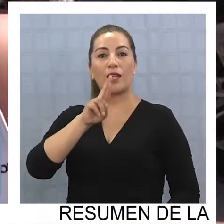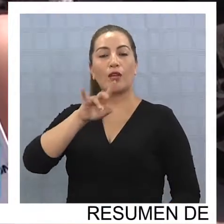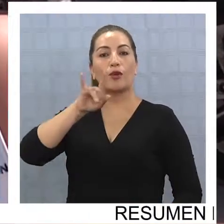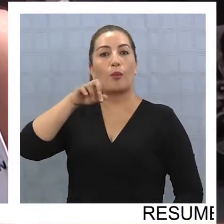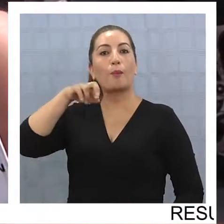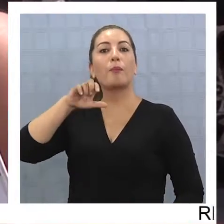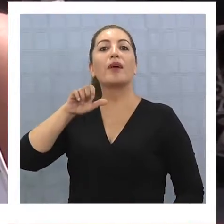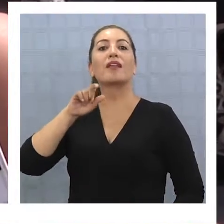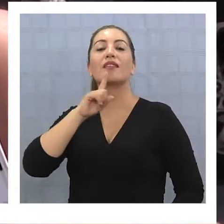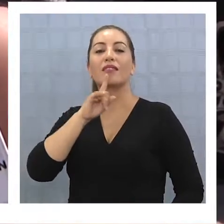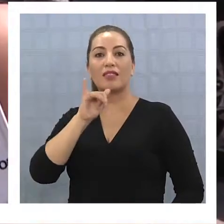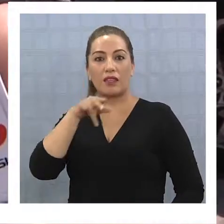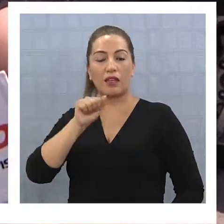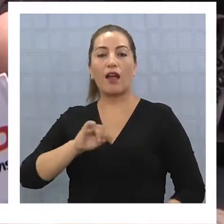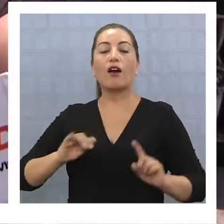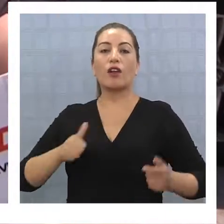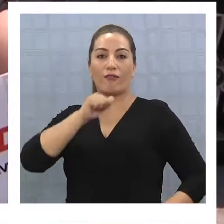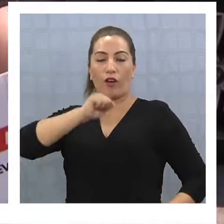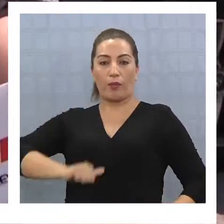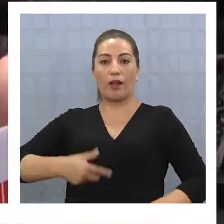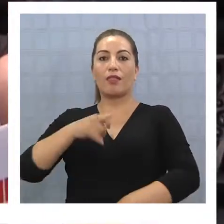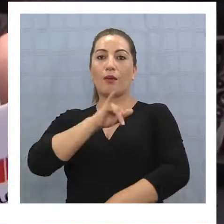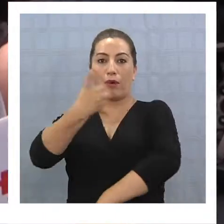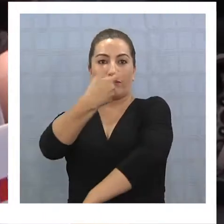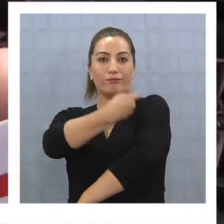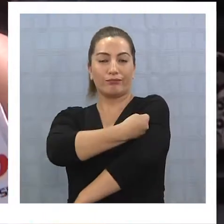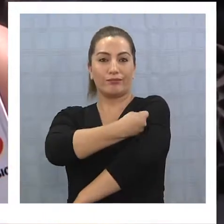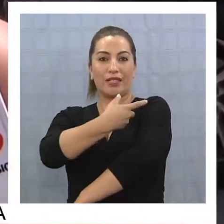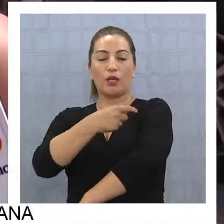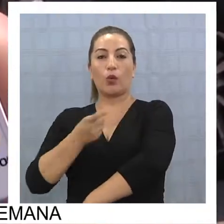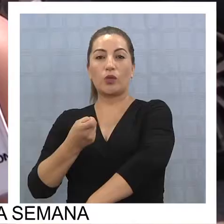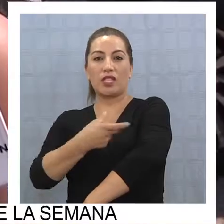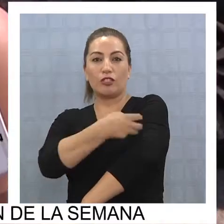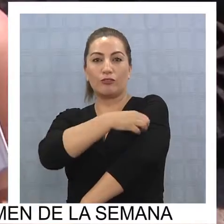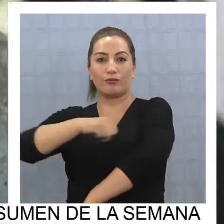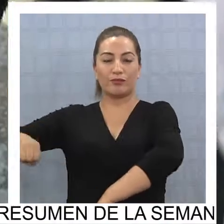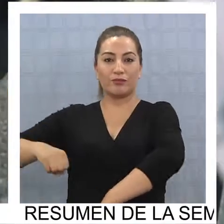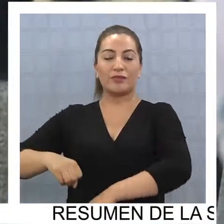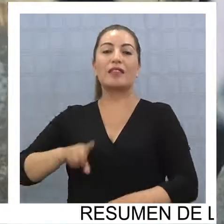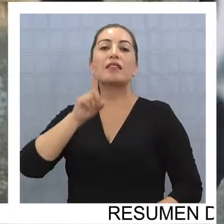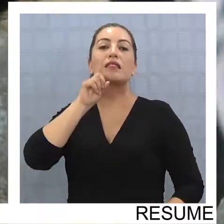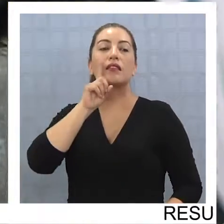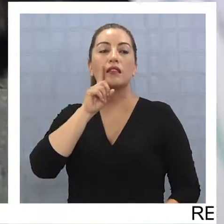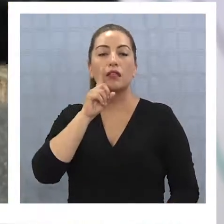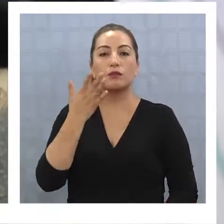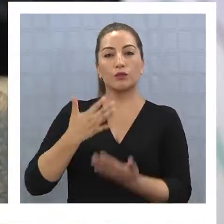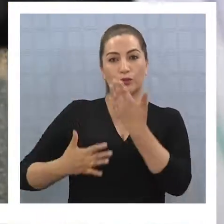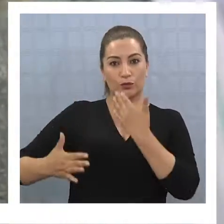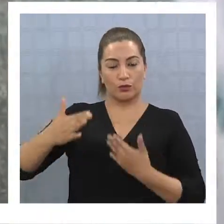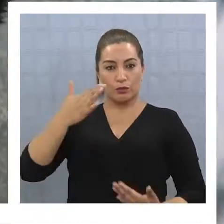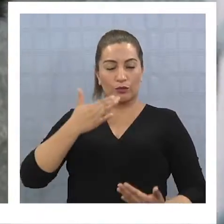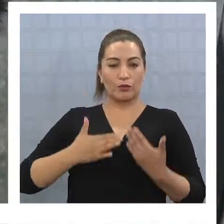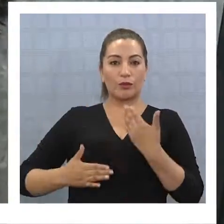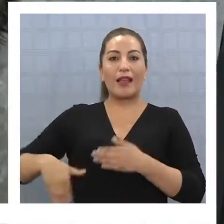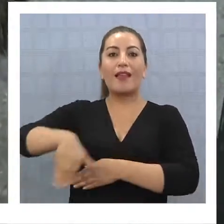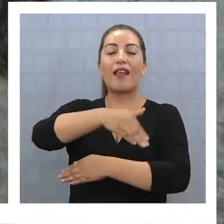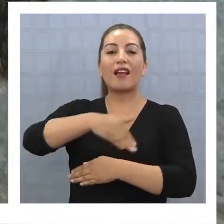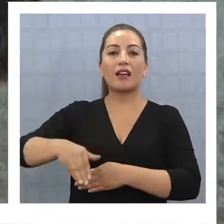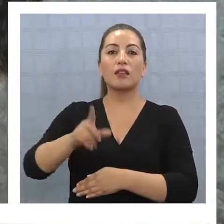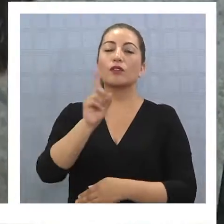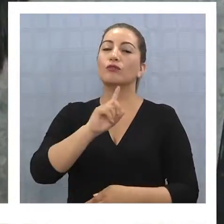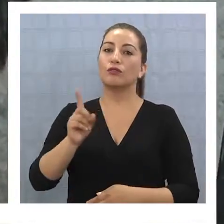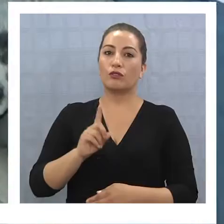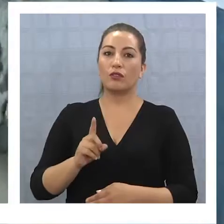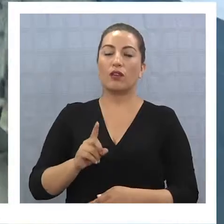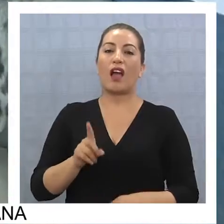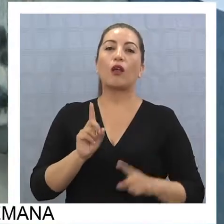viene ahora para ser esterilizada y vacunada y desparasitada, para poder así tener una buena prevención de perros callejeros, perros